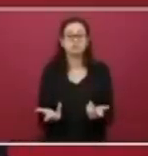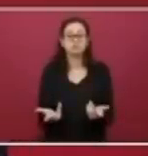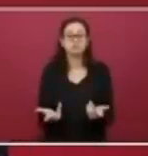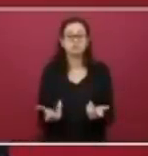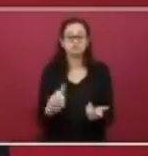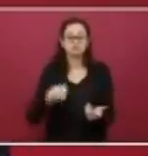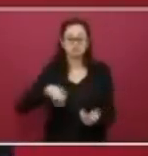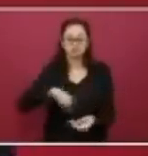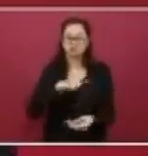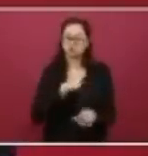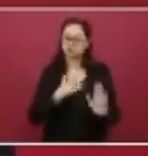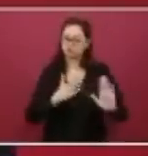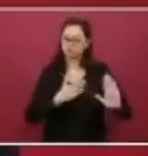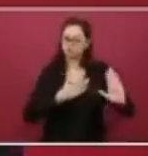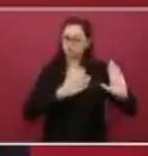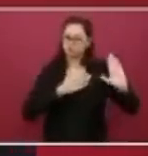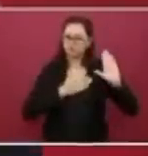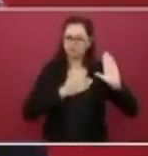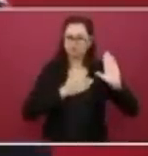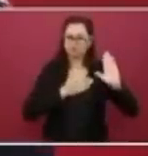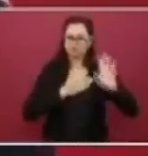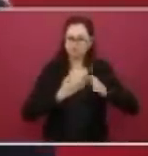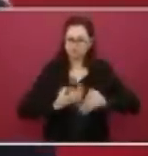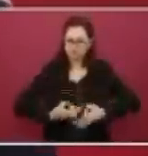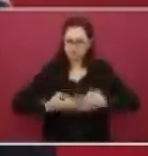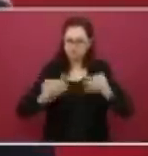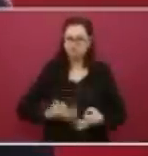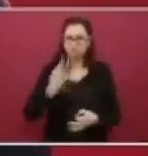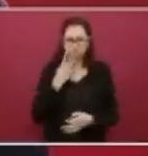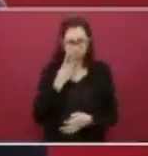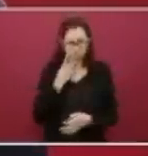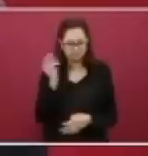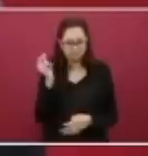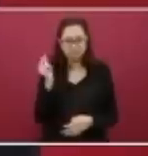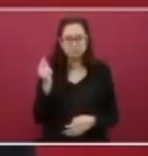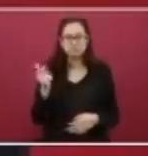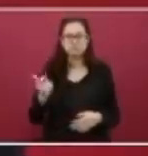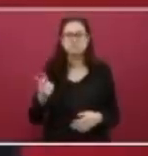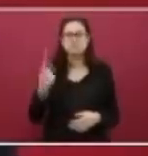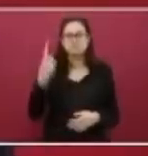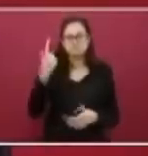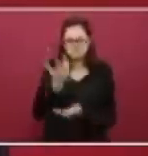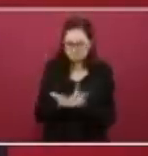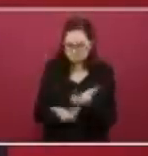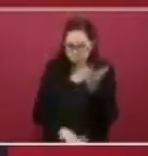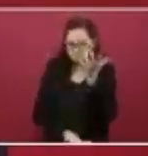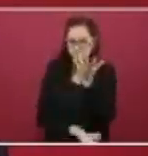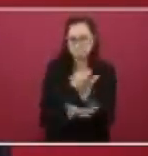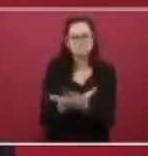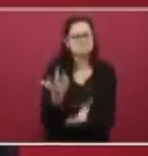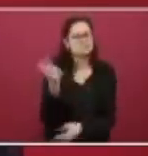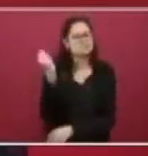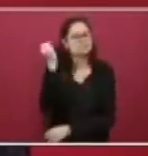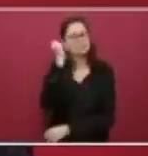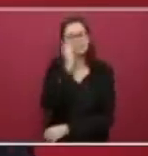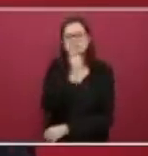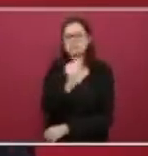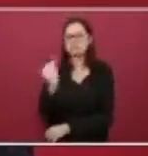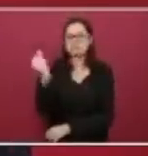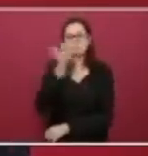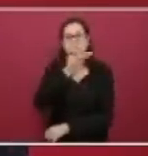nuestra palabra nuestro honor de que se va a actuar como siempre